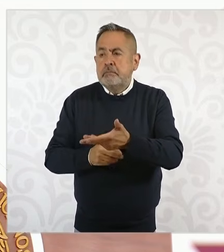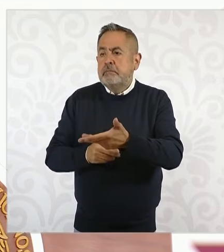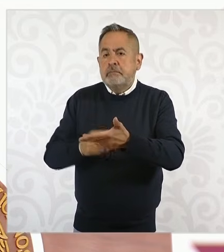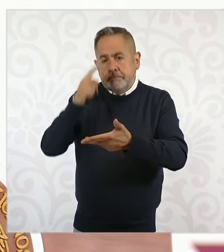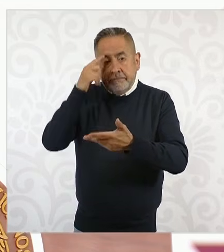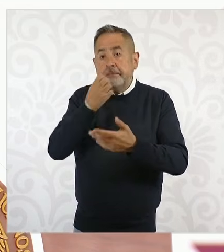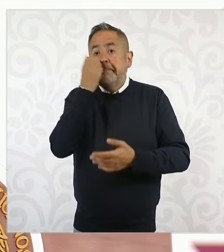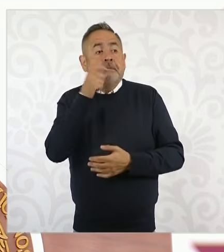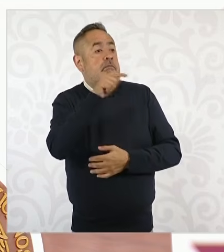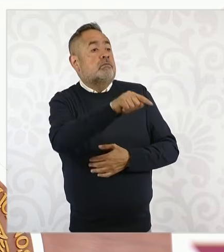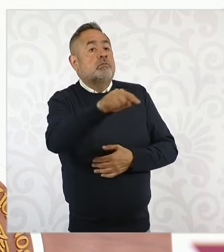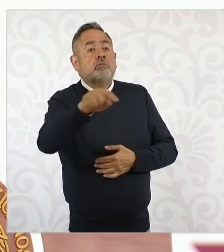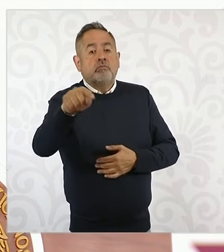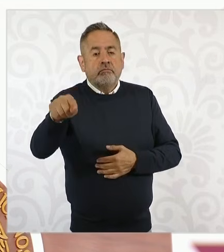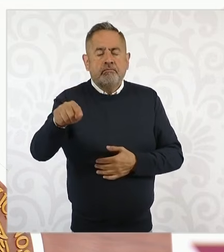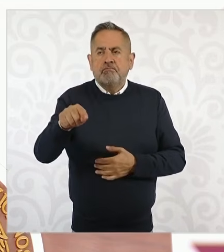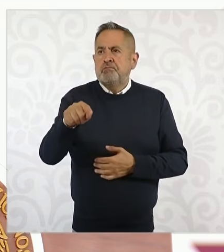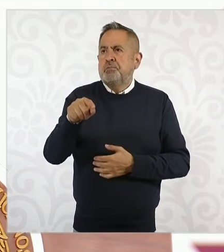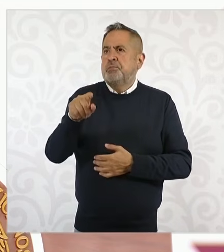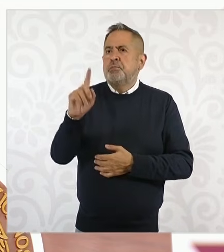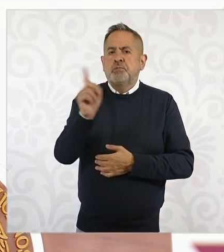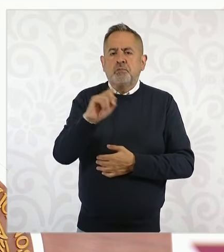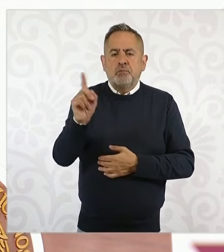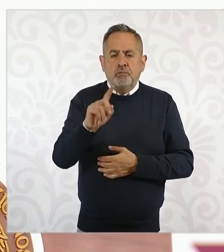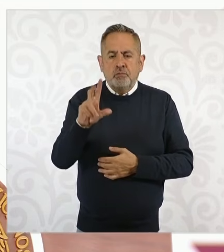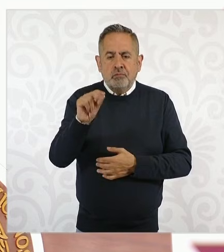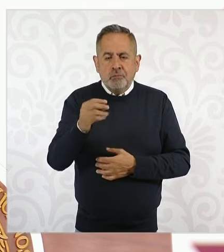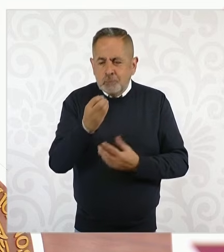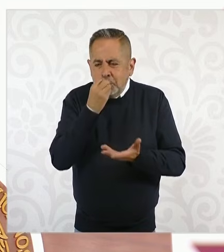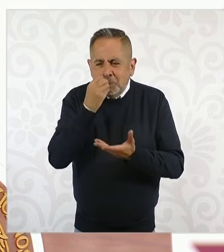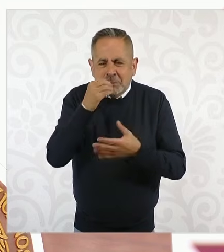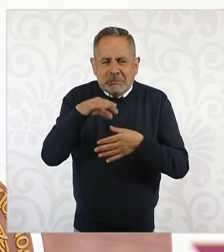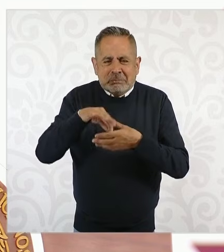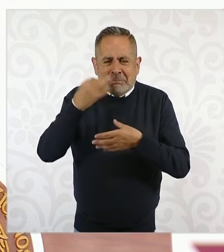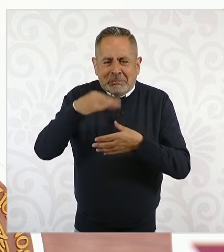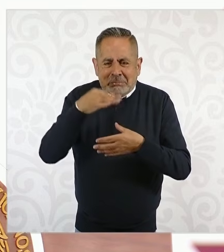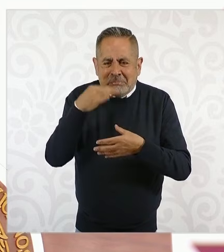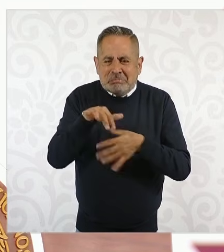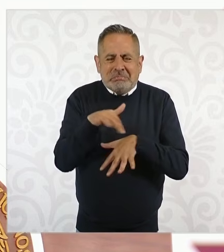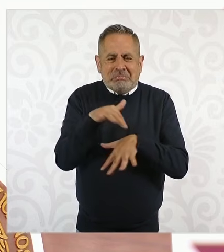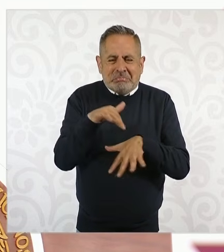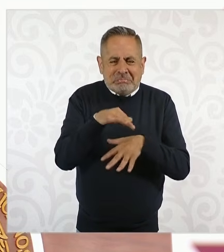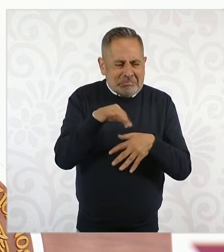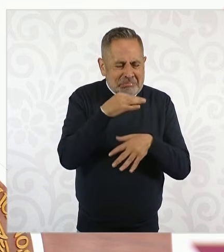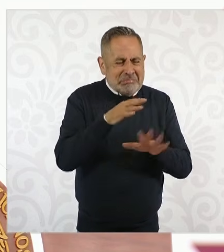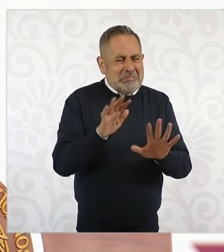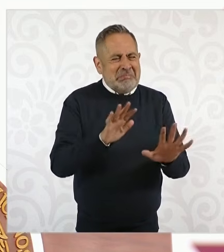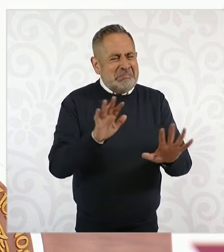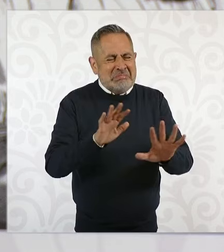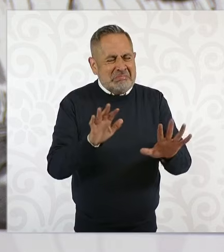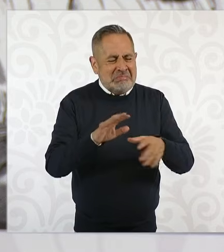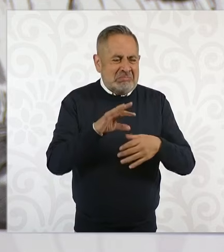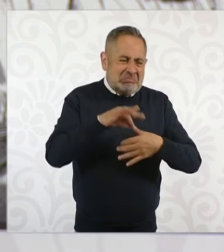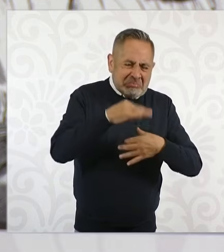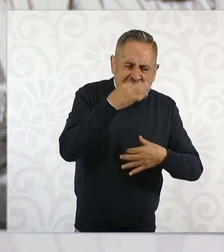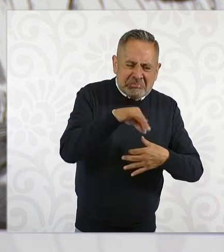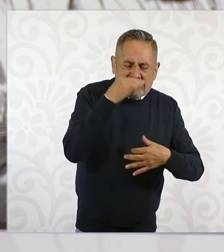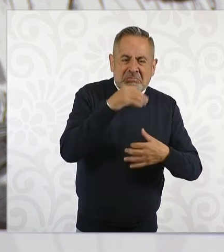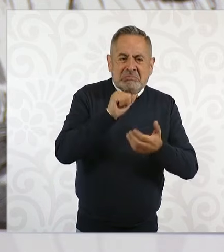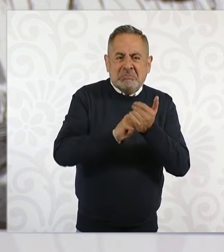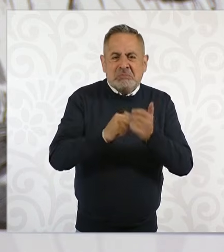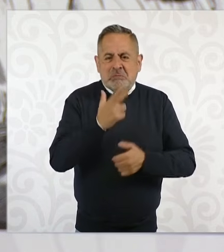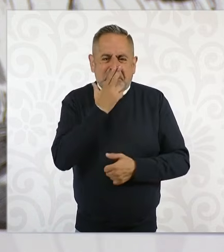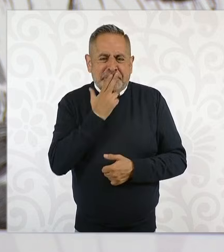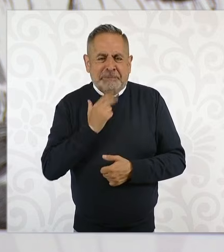en las escuelas no haya venta de comida chatarra ni de productos con alto contenido